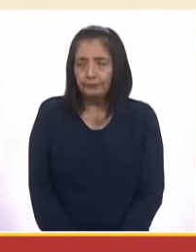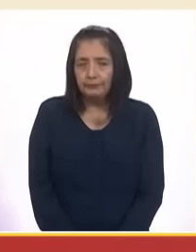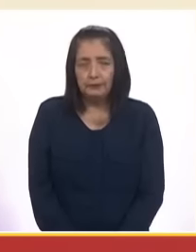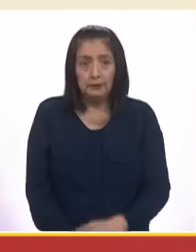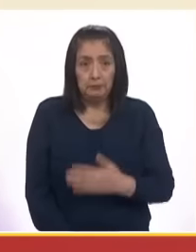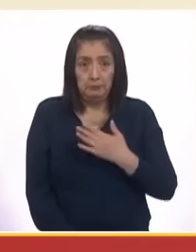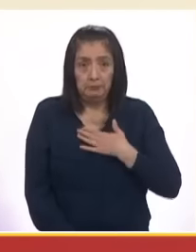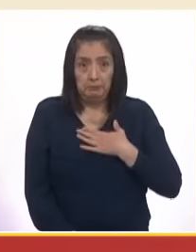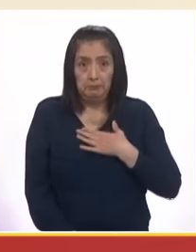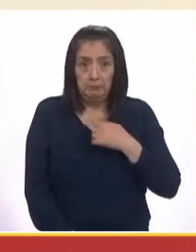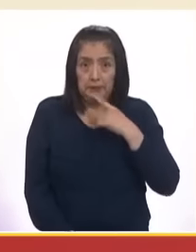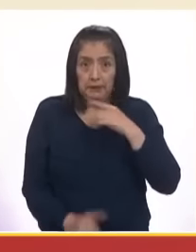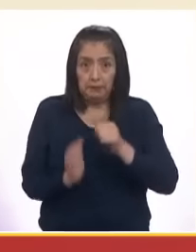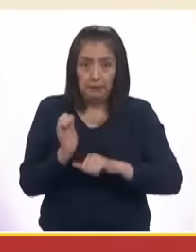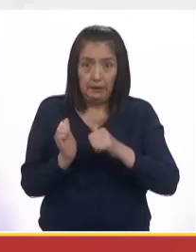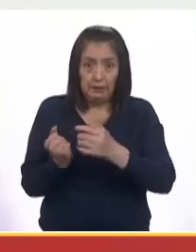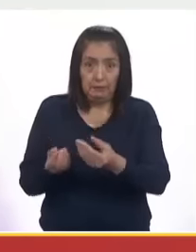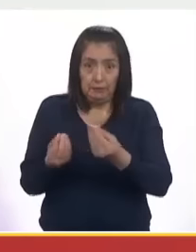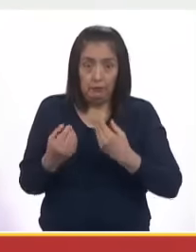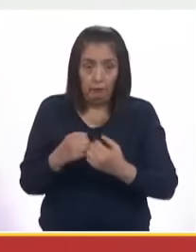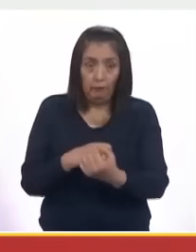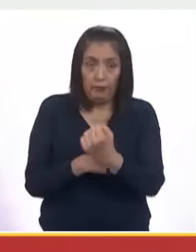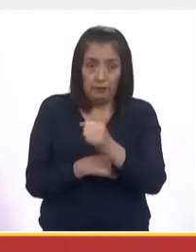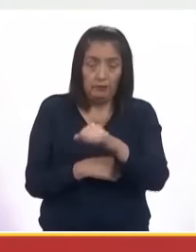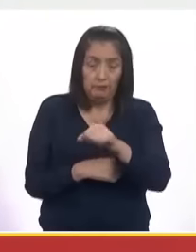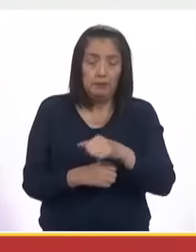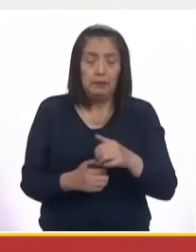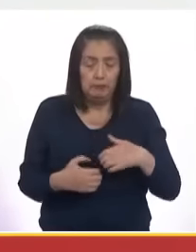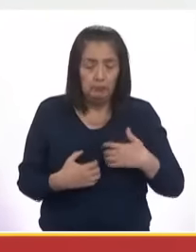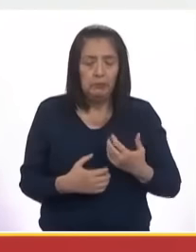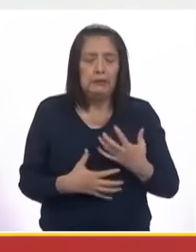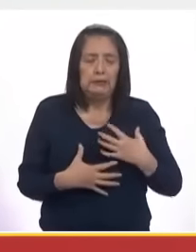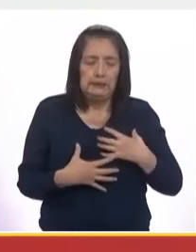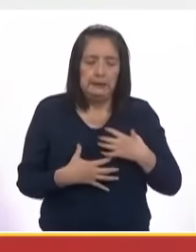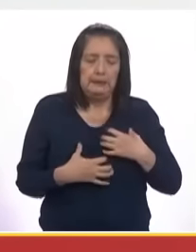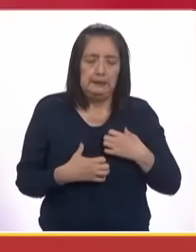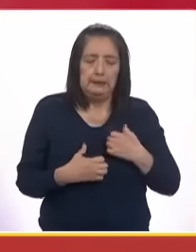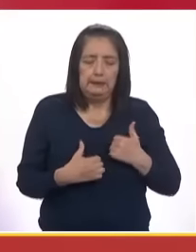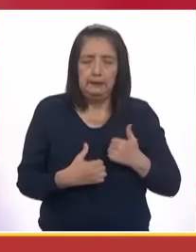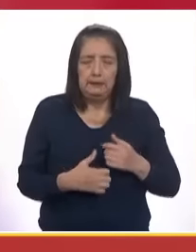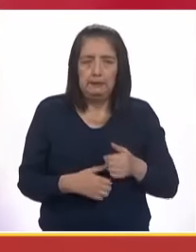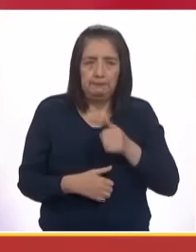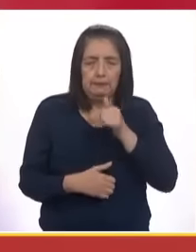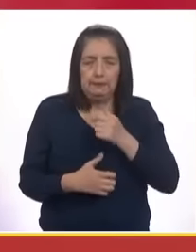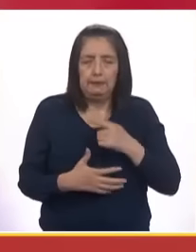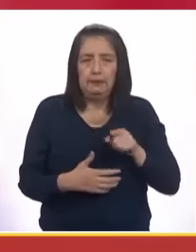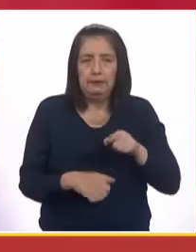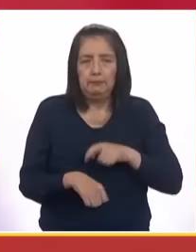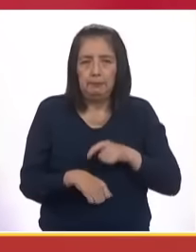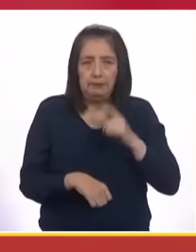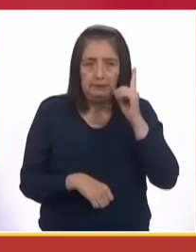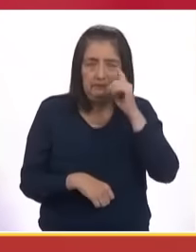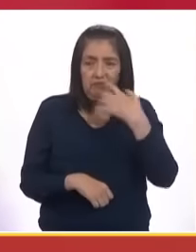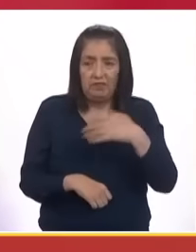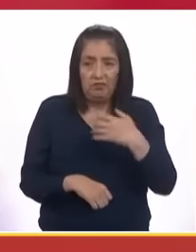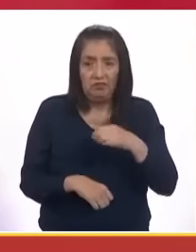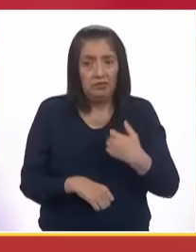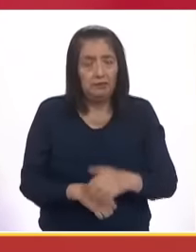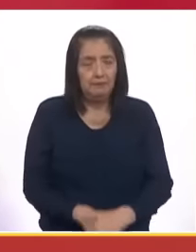Mi hermana me dio la fuerza para poder sobrellevar ese momento muy difícil, muy